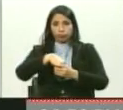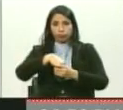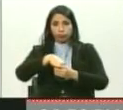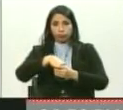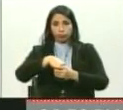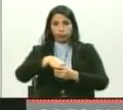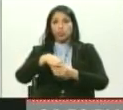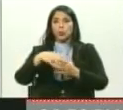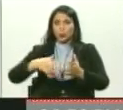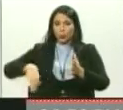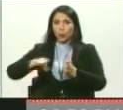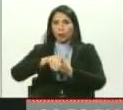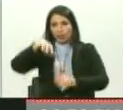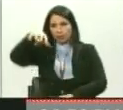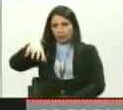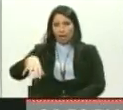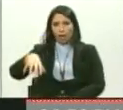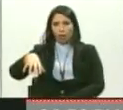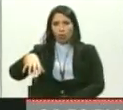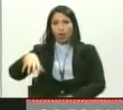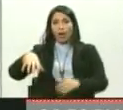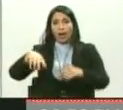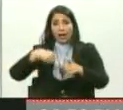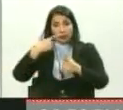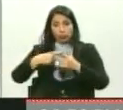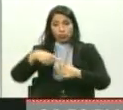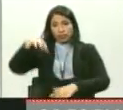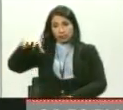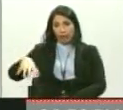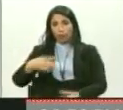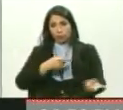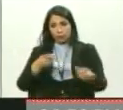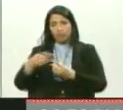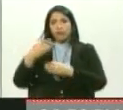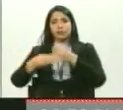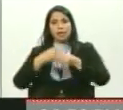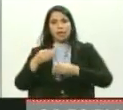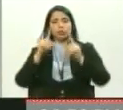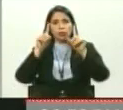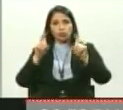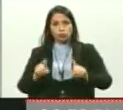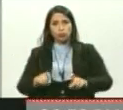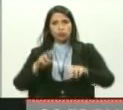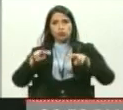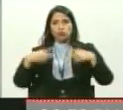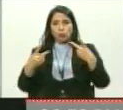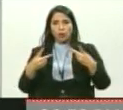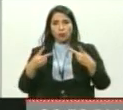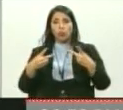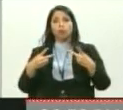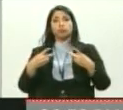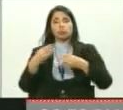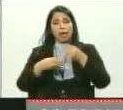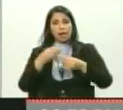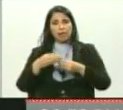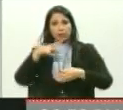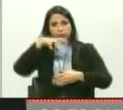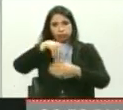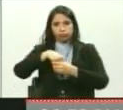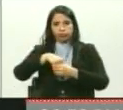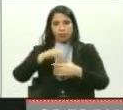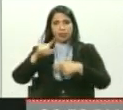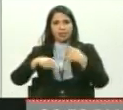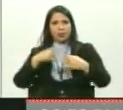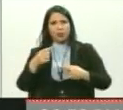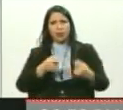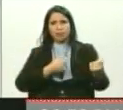a su estado. Y en el estado se las recibe, se le hacen nuevos exámenes, cumplen una nueva pequeña cuarentena y luego se